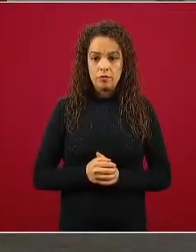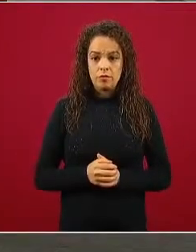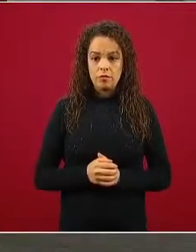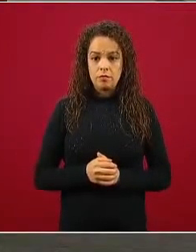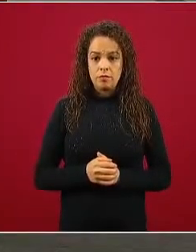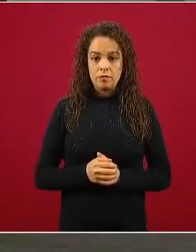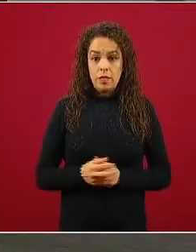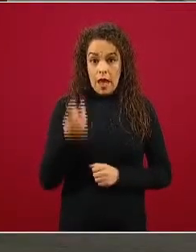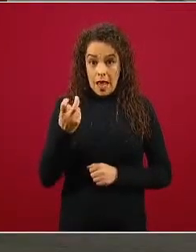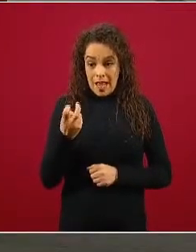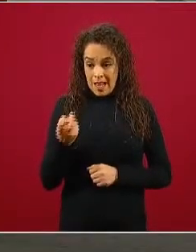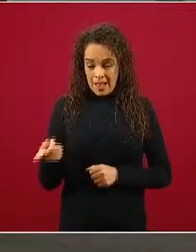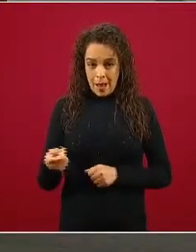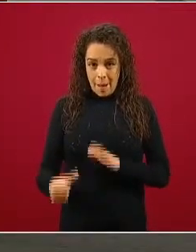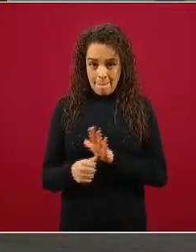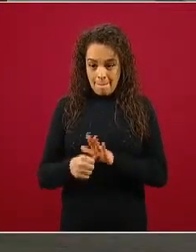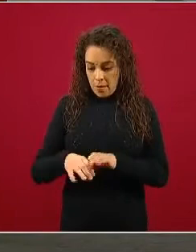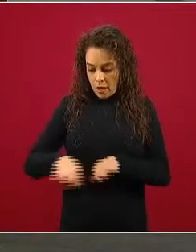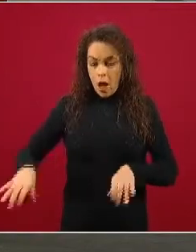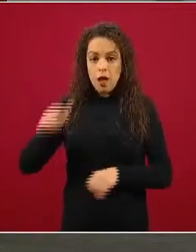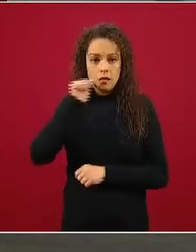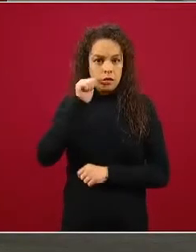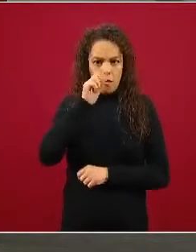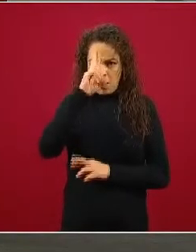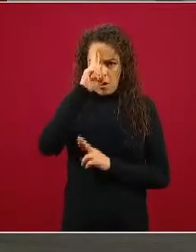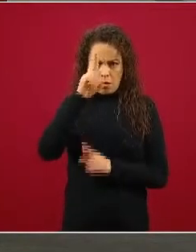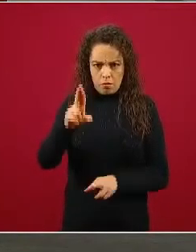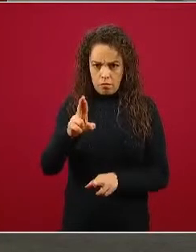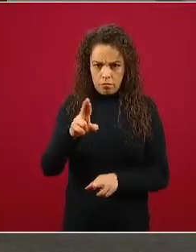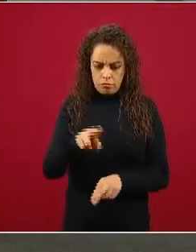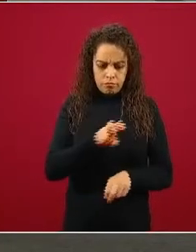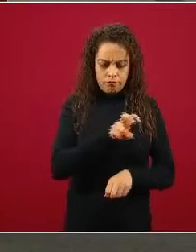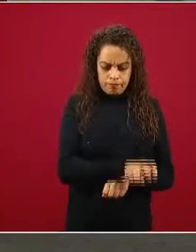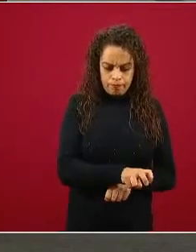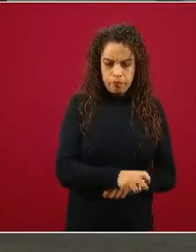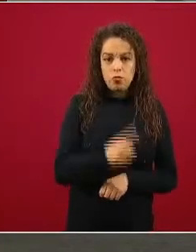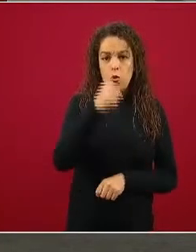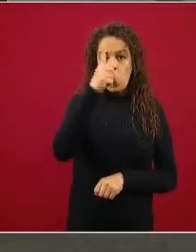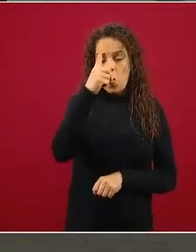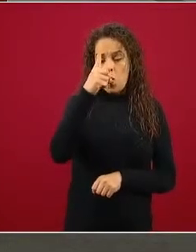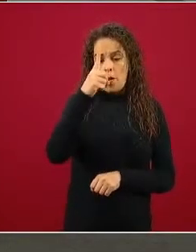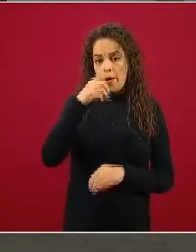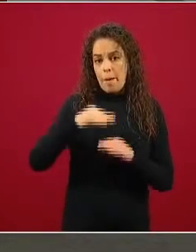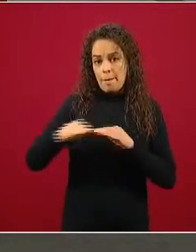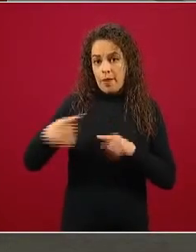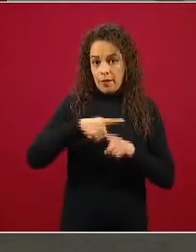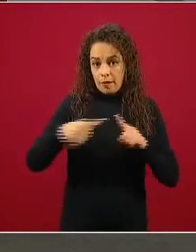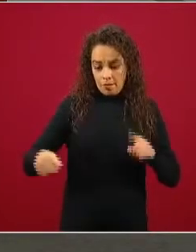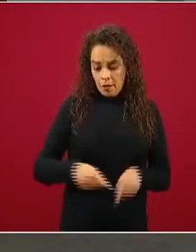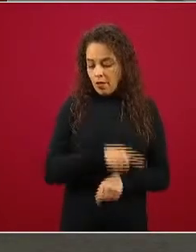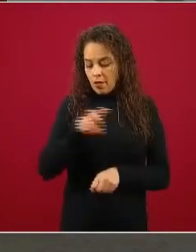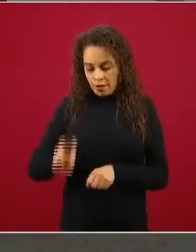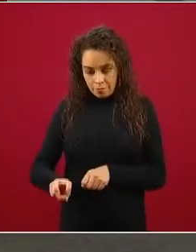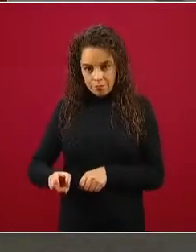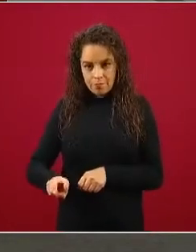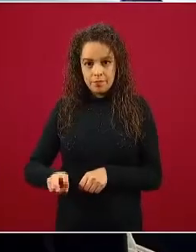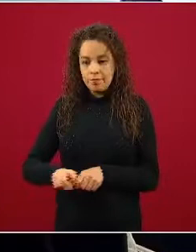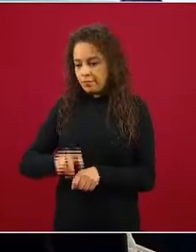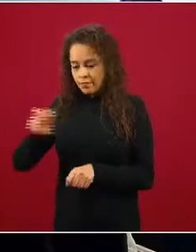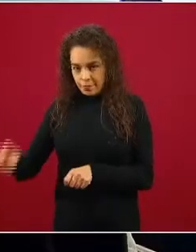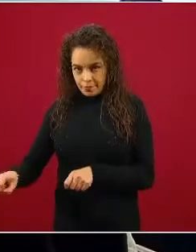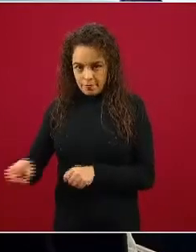respetado esa distancia de 1.5 metros. Cuando no se puede tener, entonces se tiene que tener una barrera física de